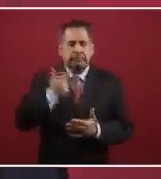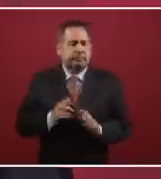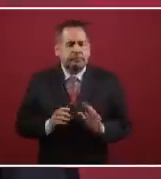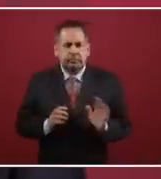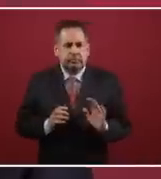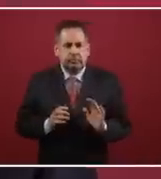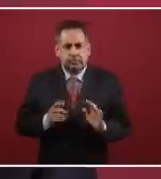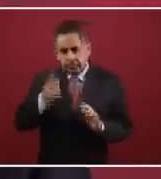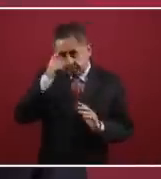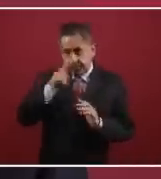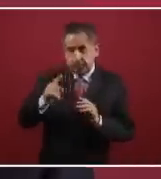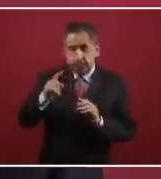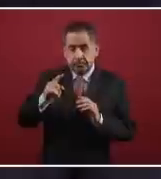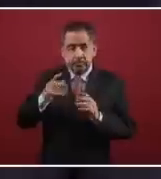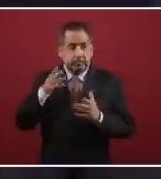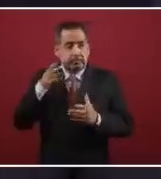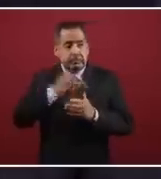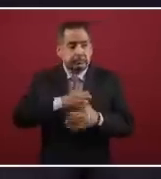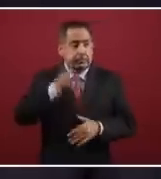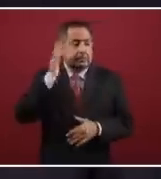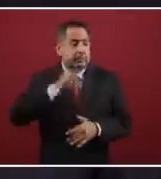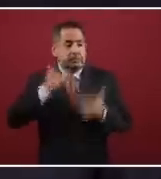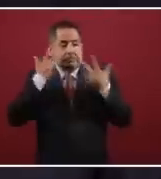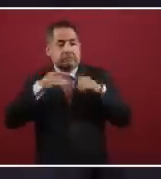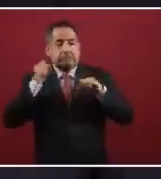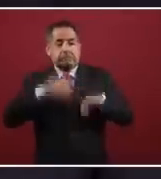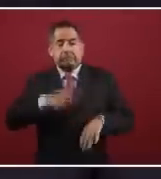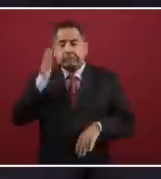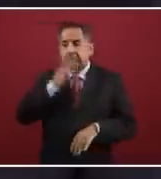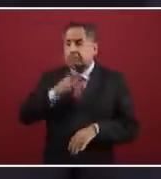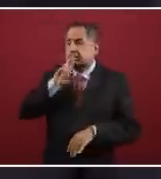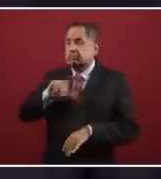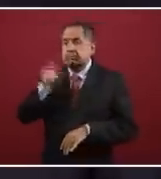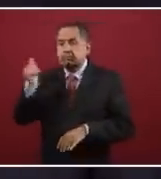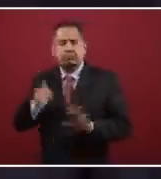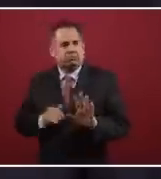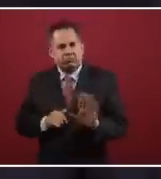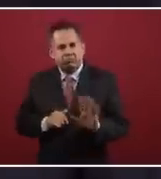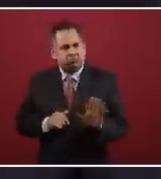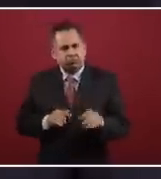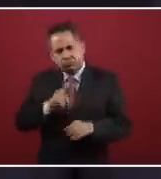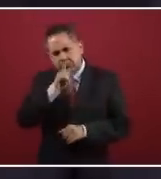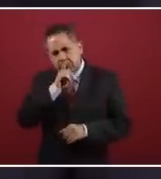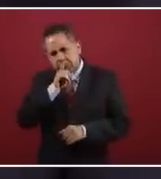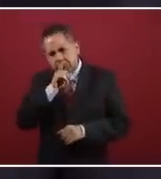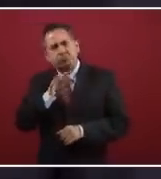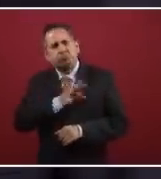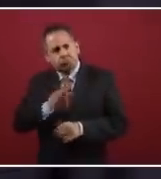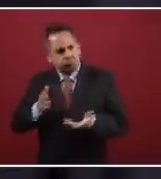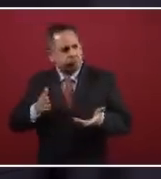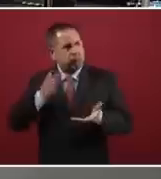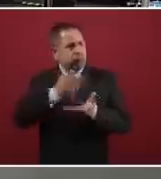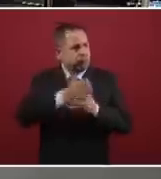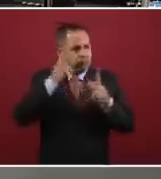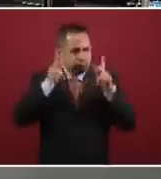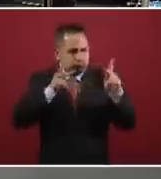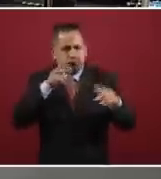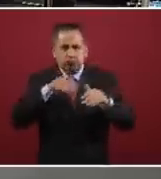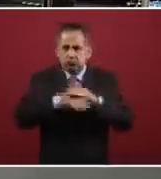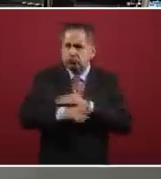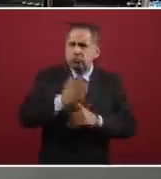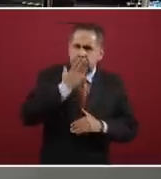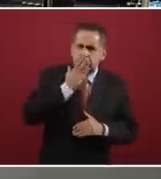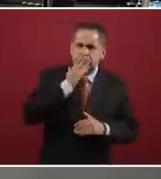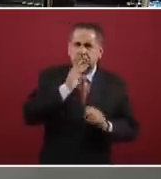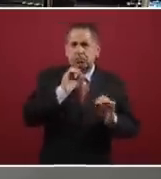para no ir y visitar Sonora o visitar otros estados.